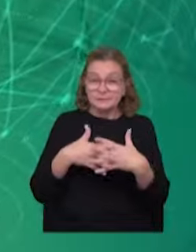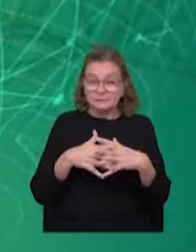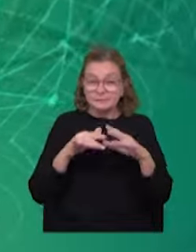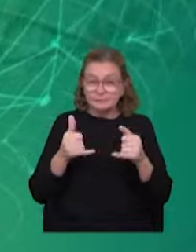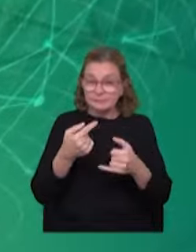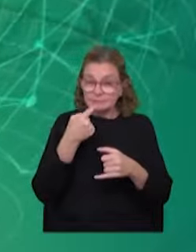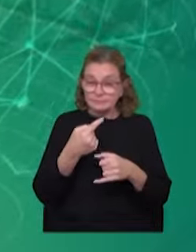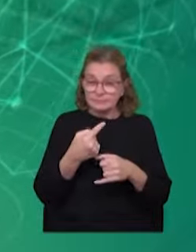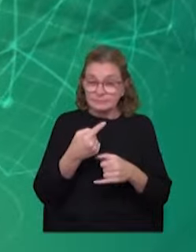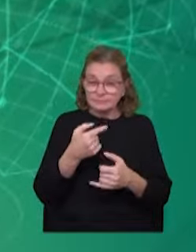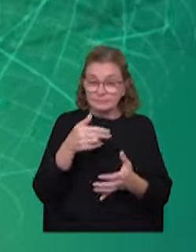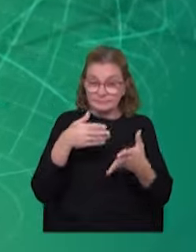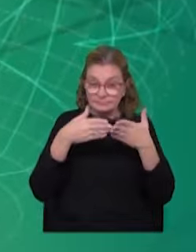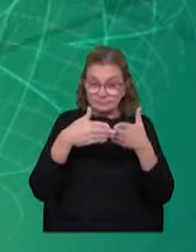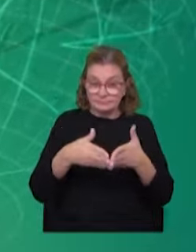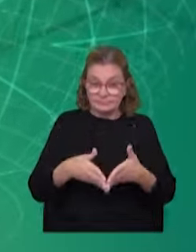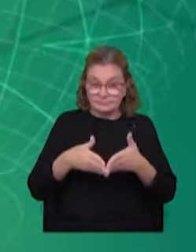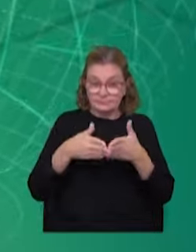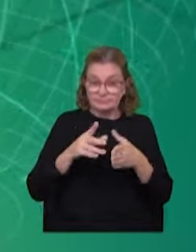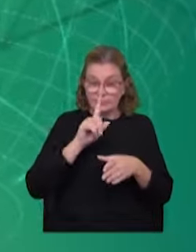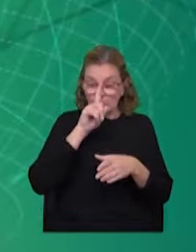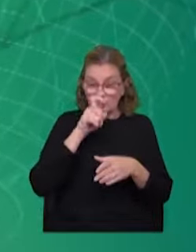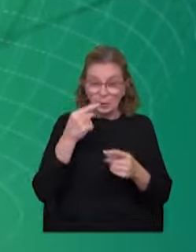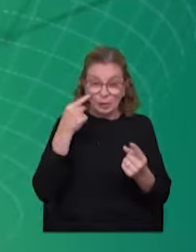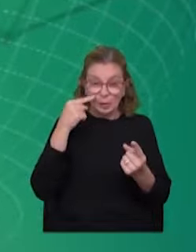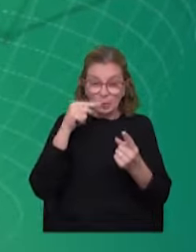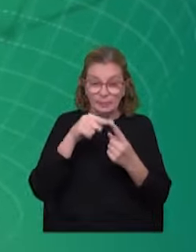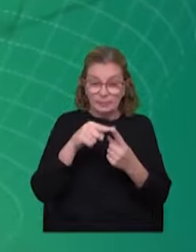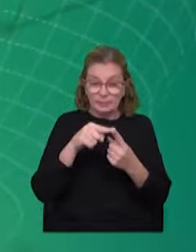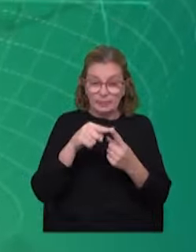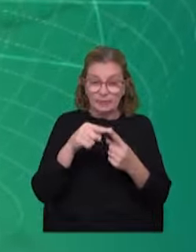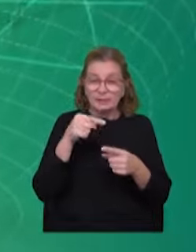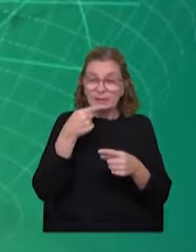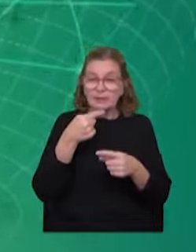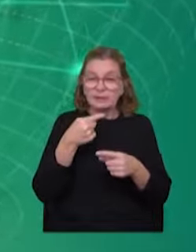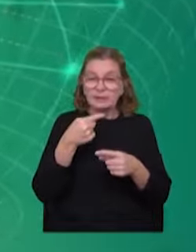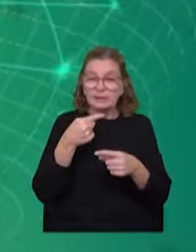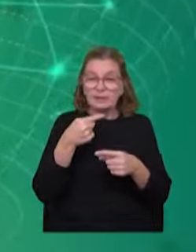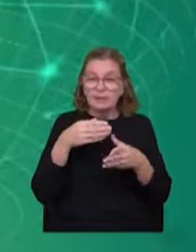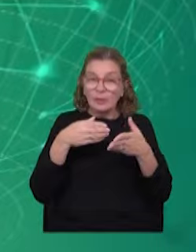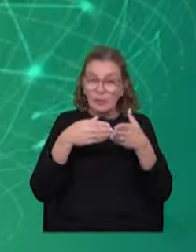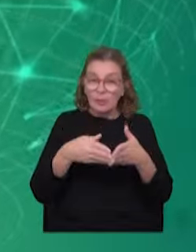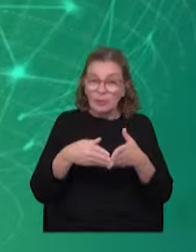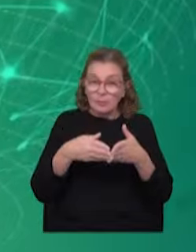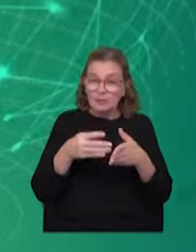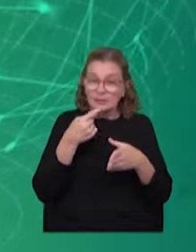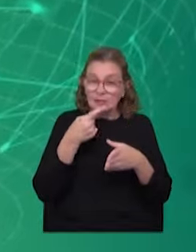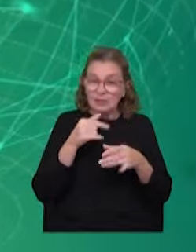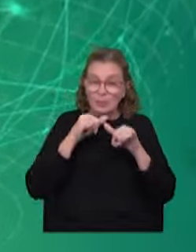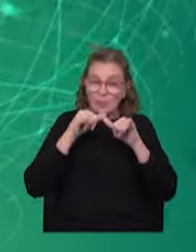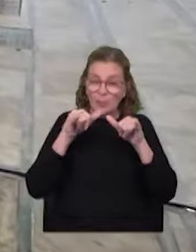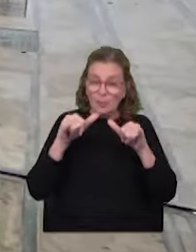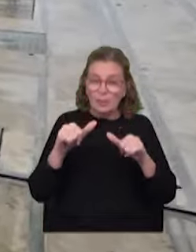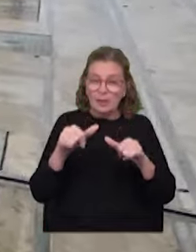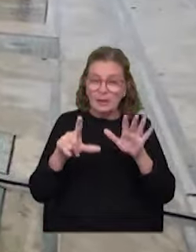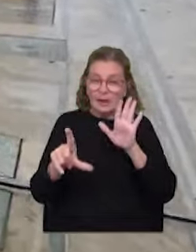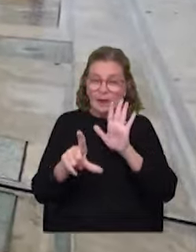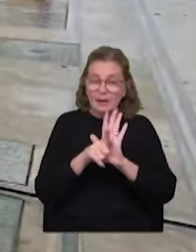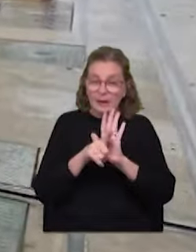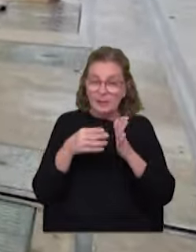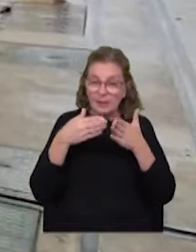aseguró que la presencia del buque en Montevideo tiene el objetivo de contrarrestar la actividad marítima ilícita y promover la aplicación de la ley